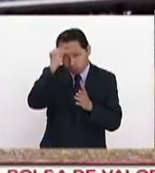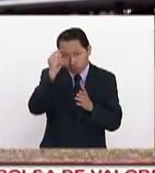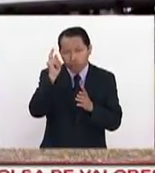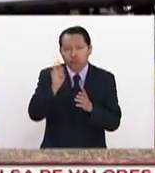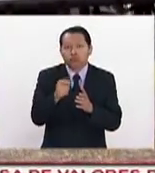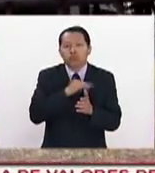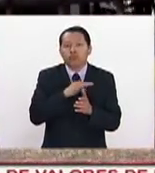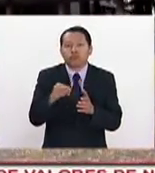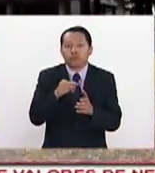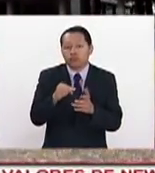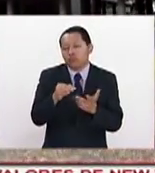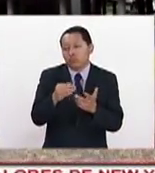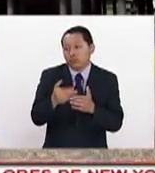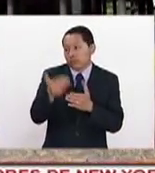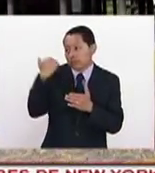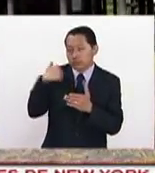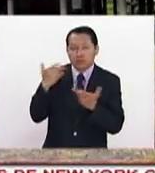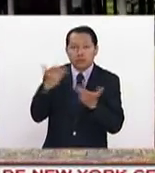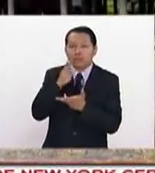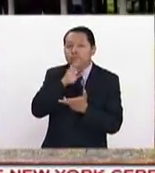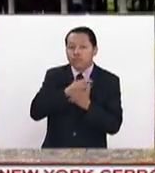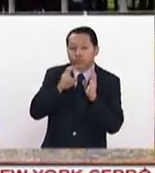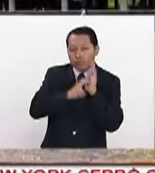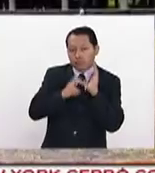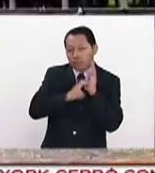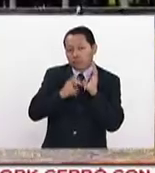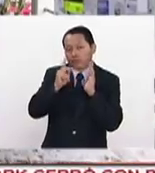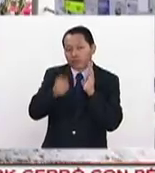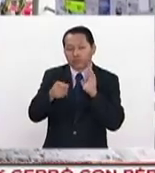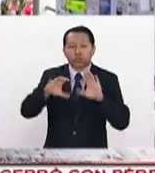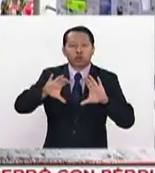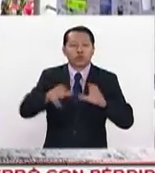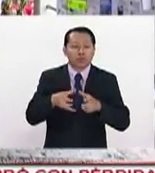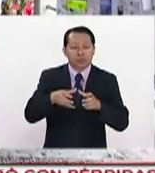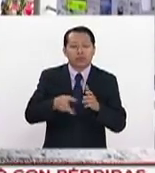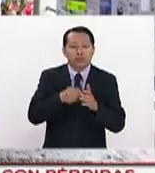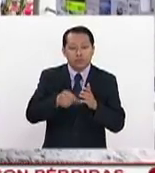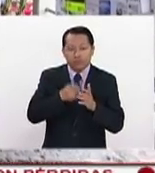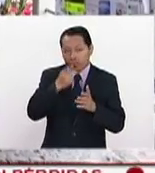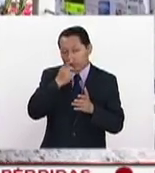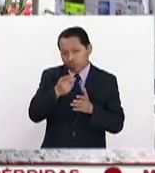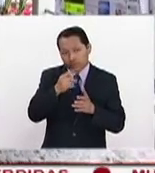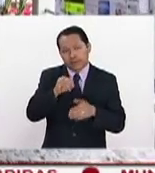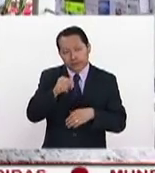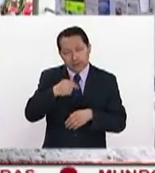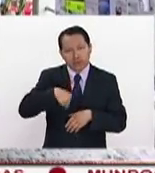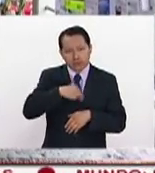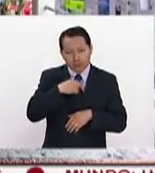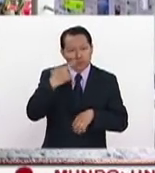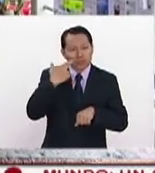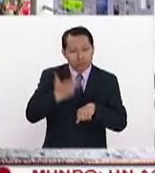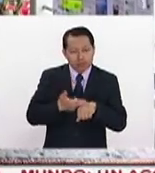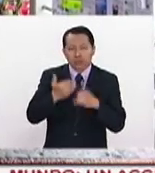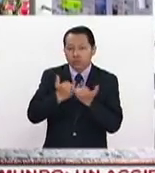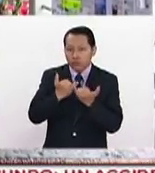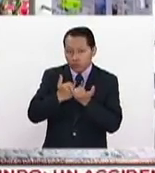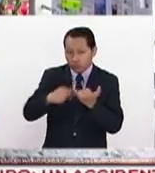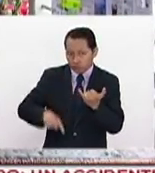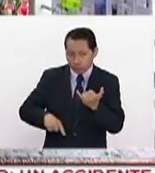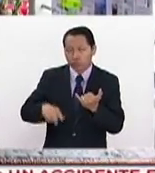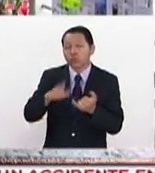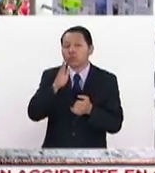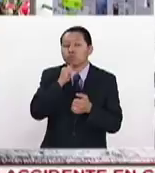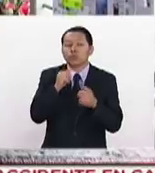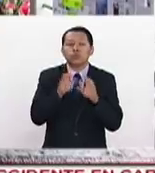sería qué hemos hecho mal para corregirlo. Y en ese sentido, sí, la comunidad, insisto, tenemos mucho que ver y también las autoridades. No